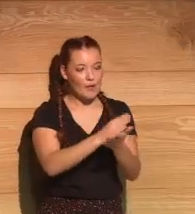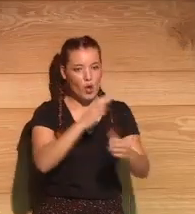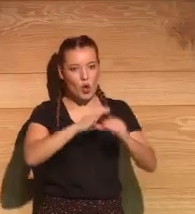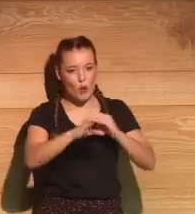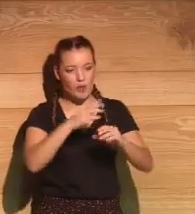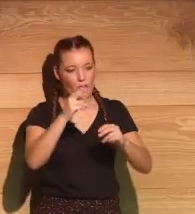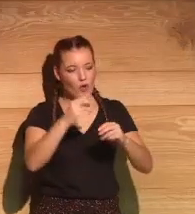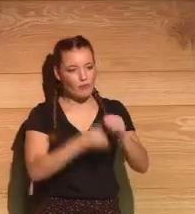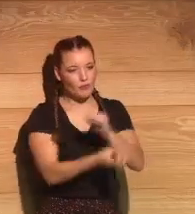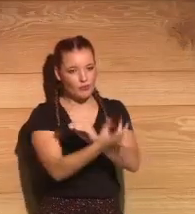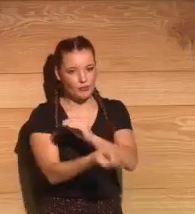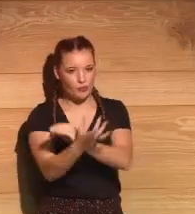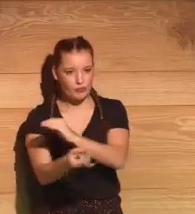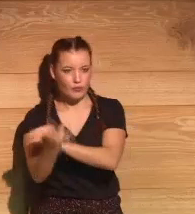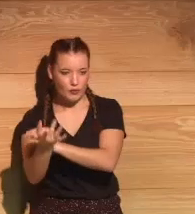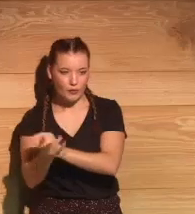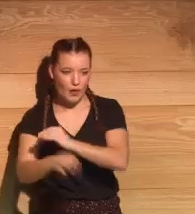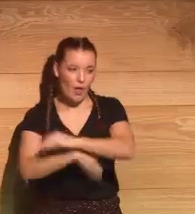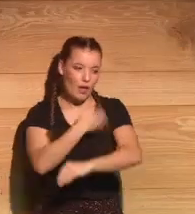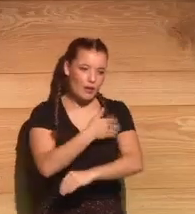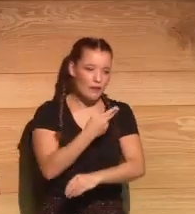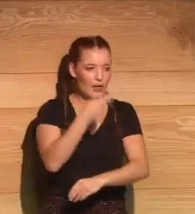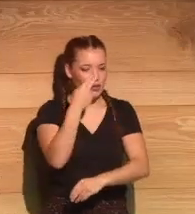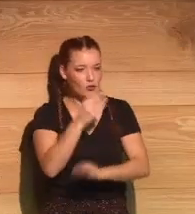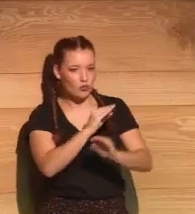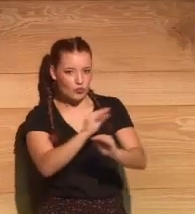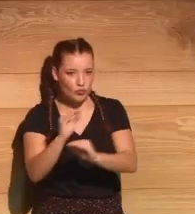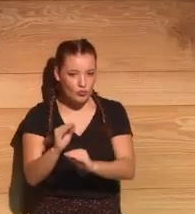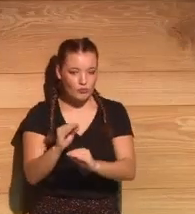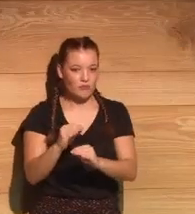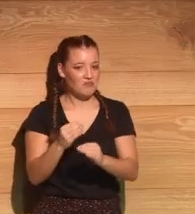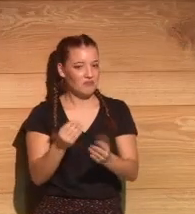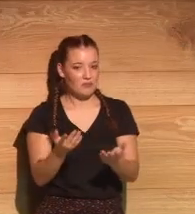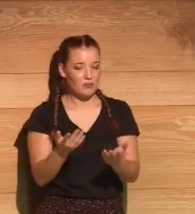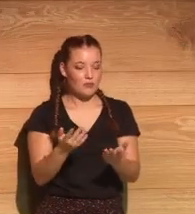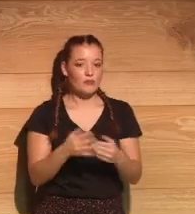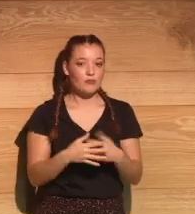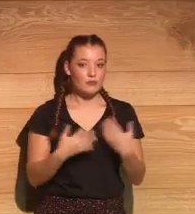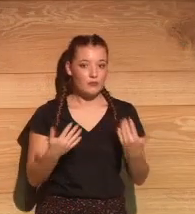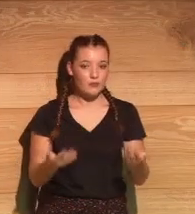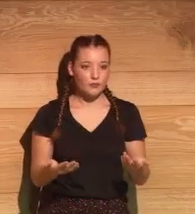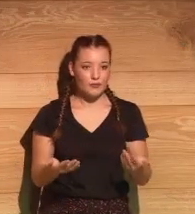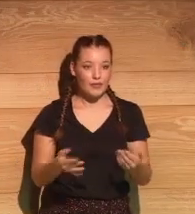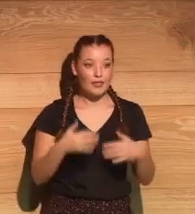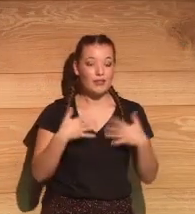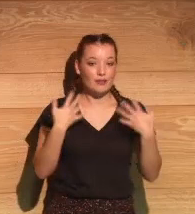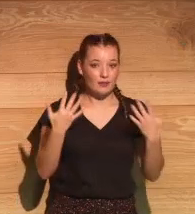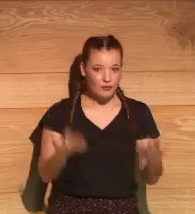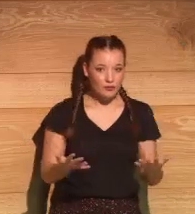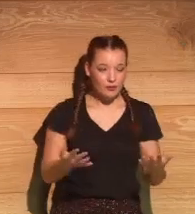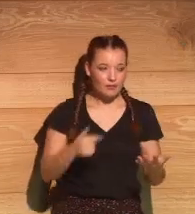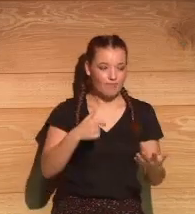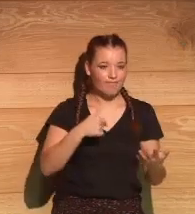construido por la academia, tiene unos intereses, hay ausencias de modeledoras, entonces no me